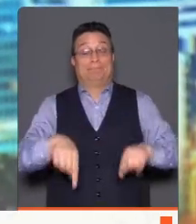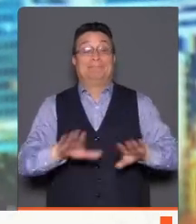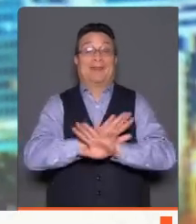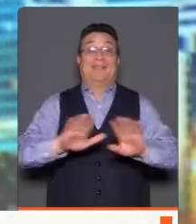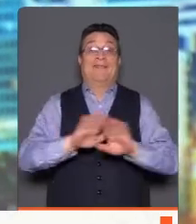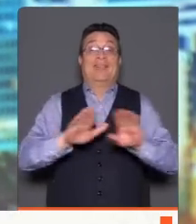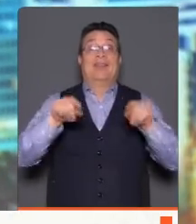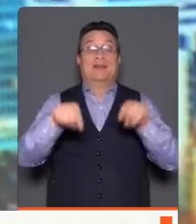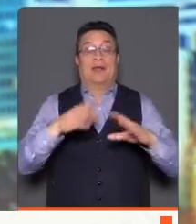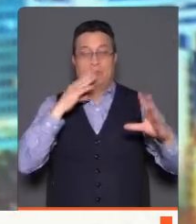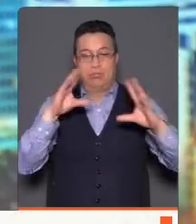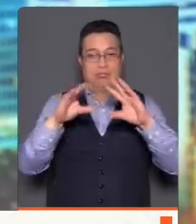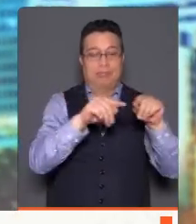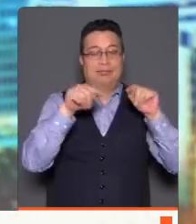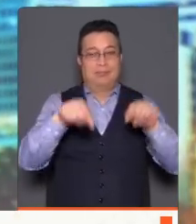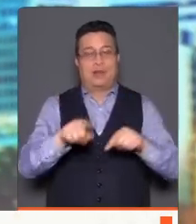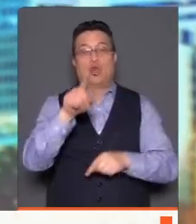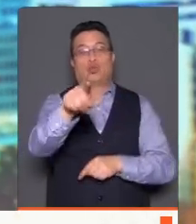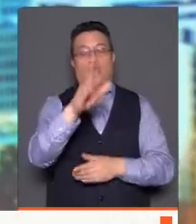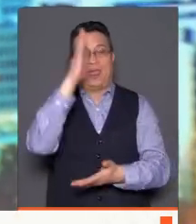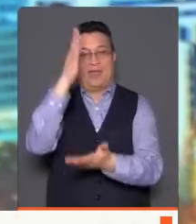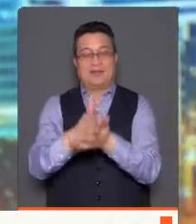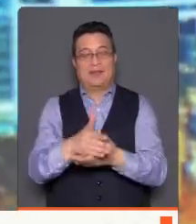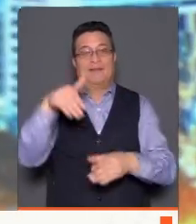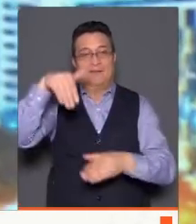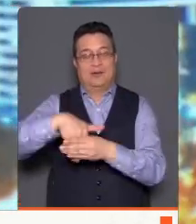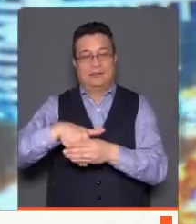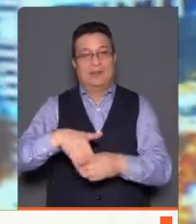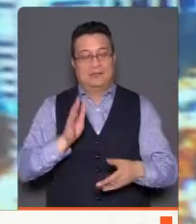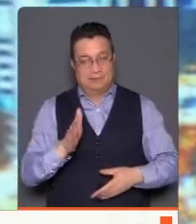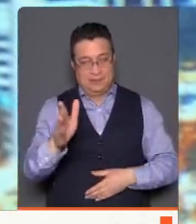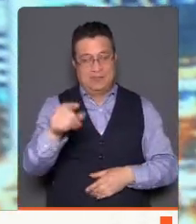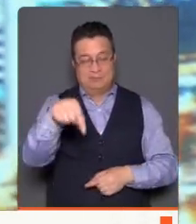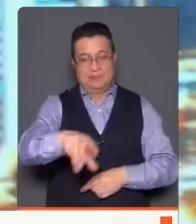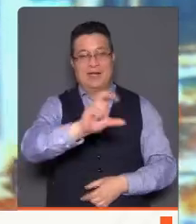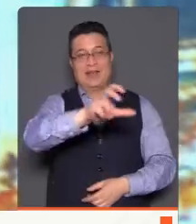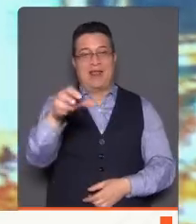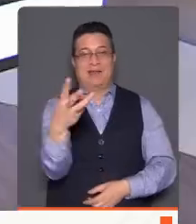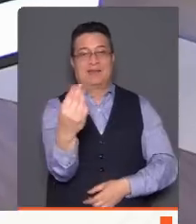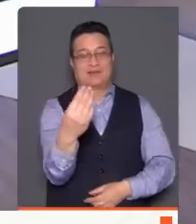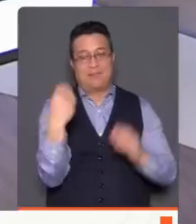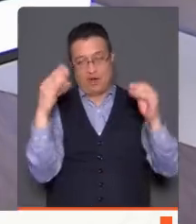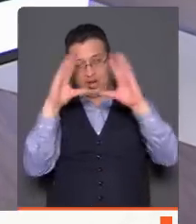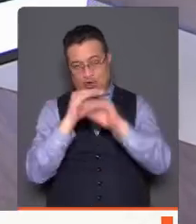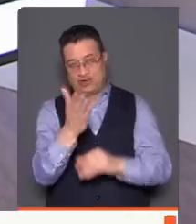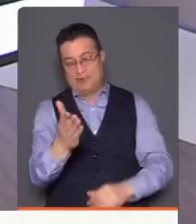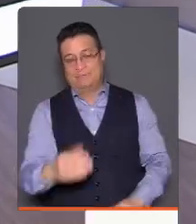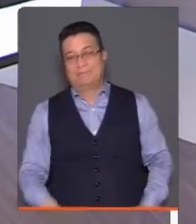este debate acá en Tú Decides, plebiscito de salida. Sigue la compañía de Canal 13, por supuesto. Muy buenas noches.